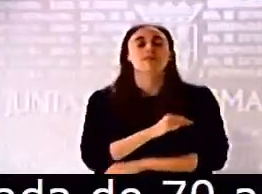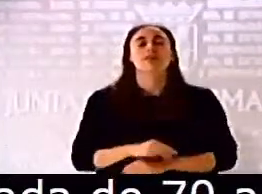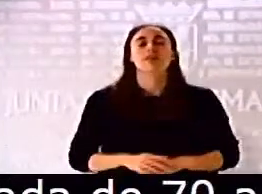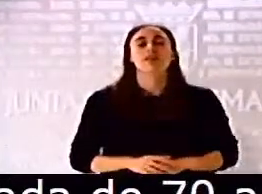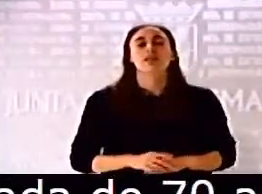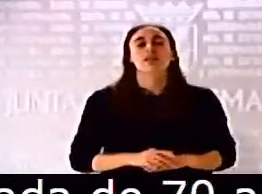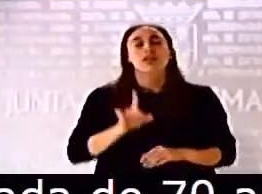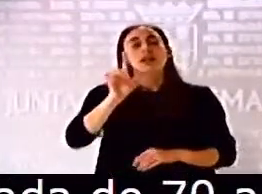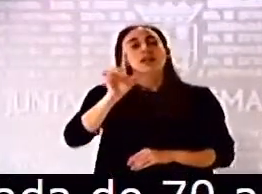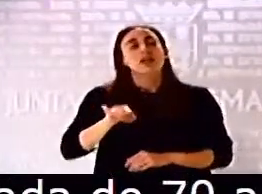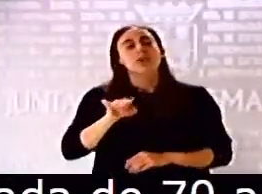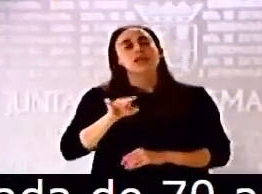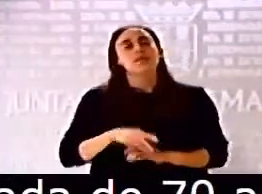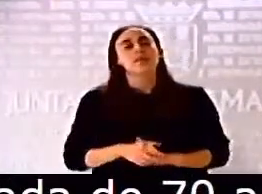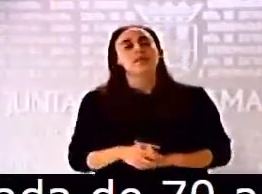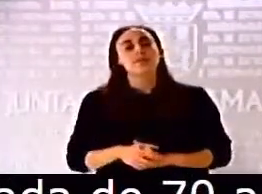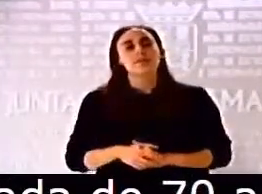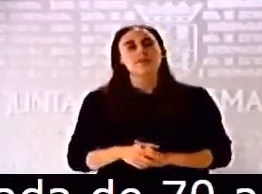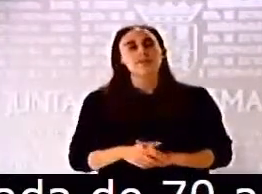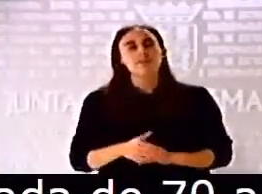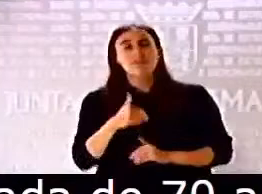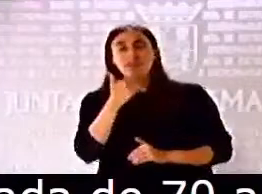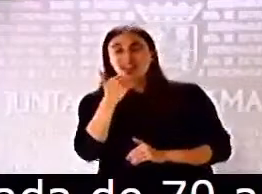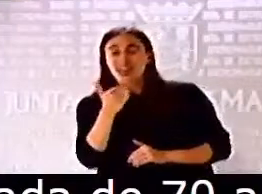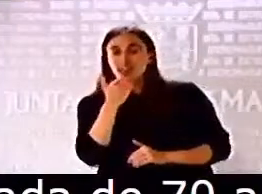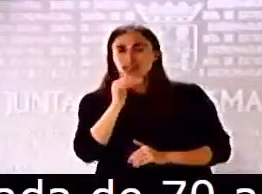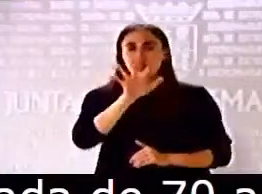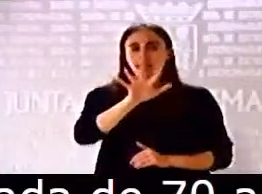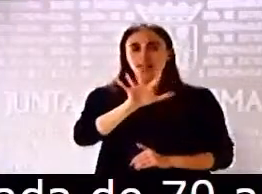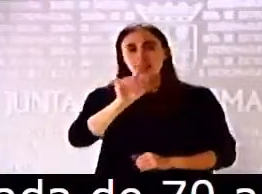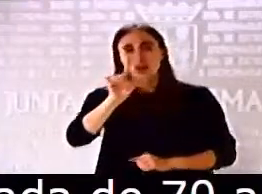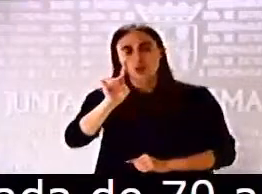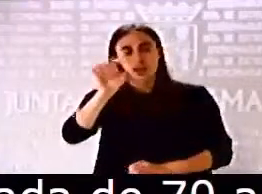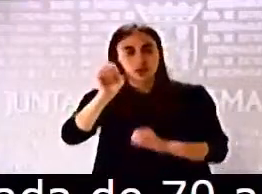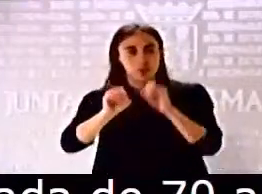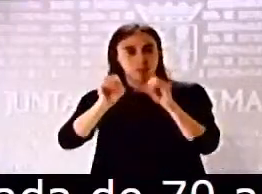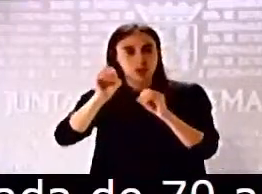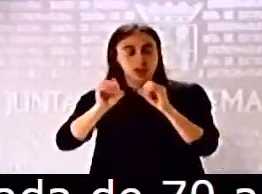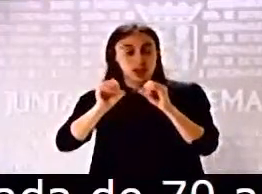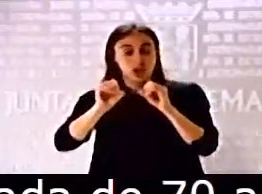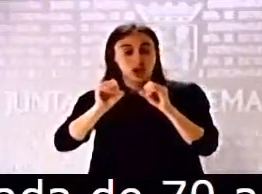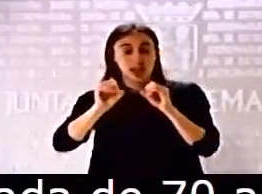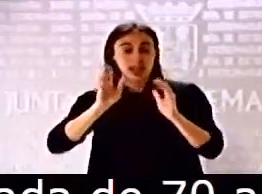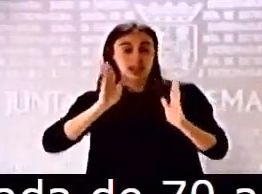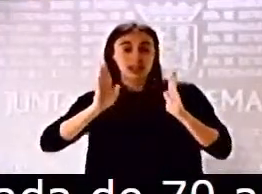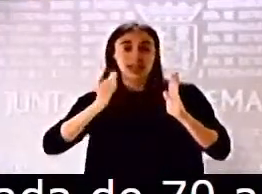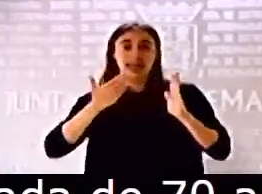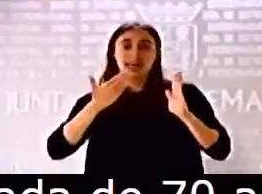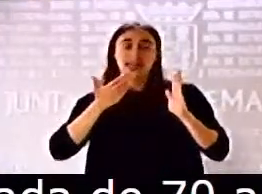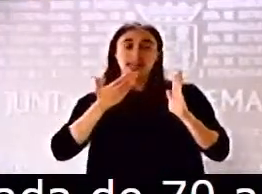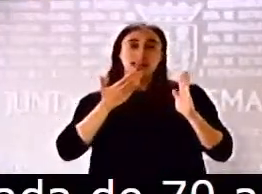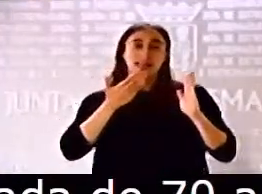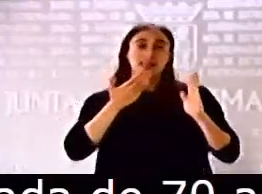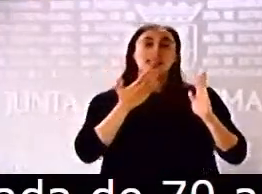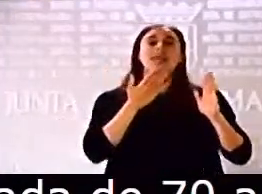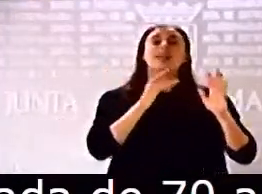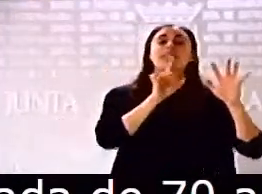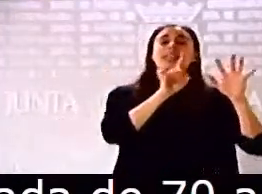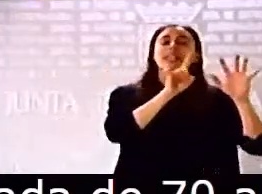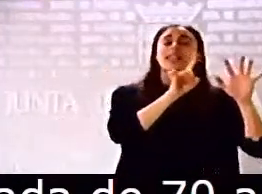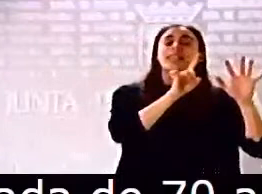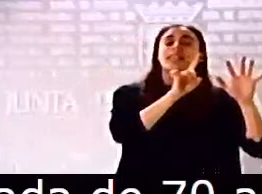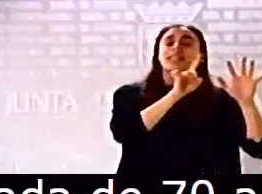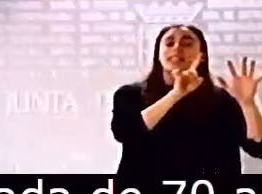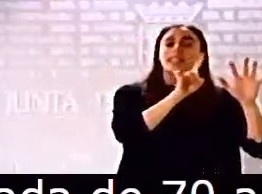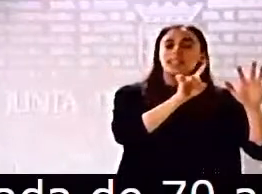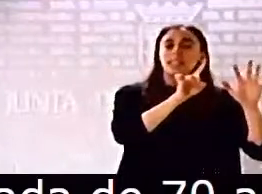a un 50, casi un 51% de la década de los 60 a los 69 años.